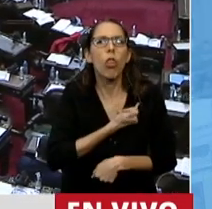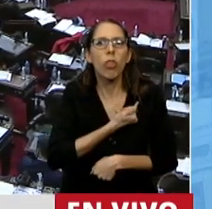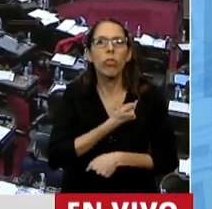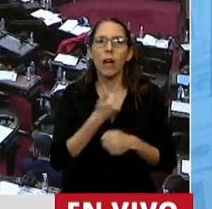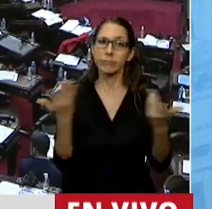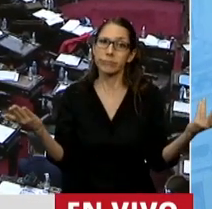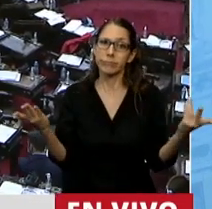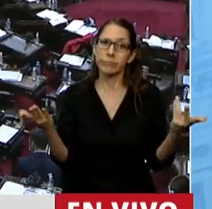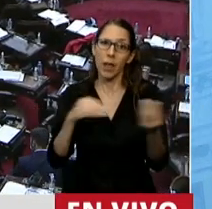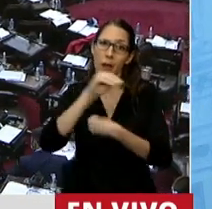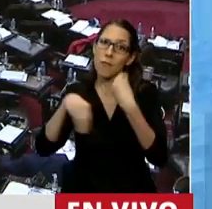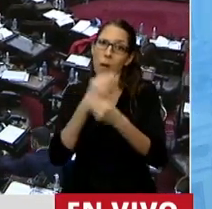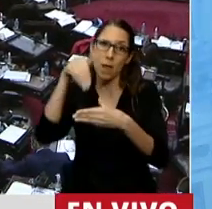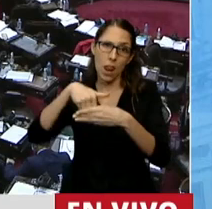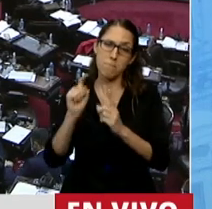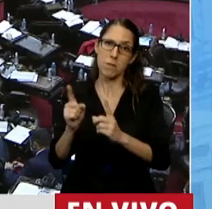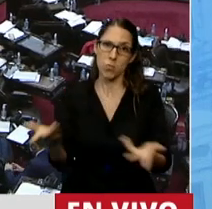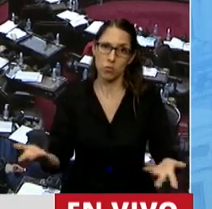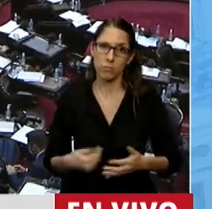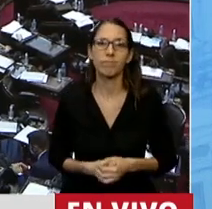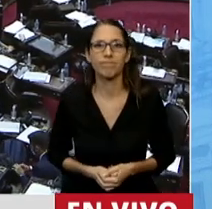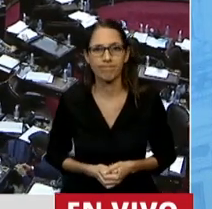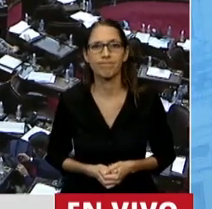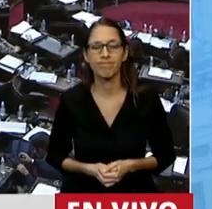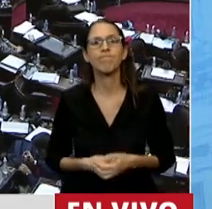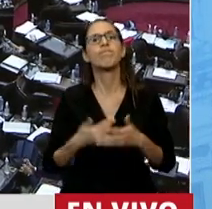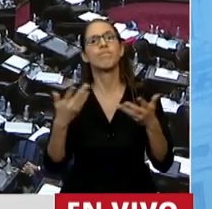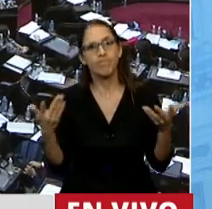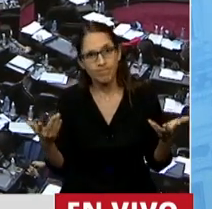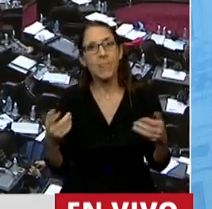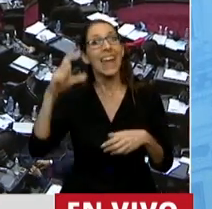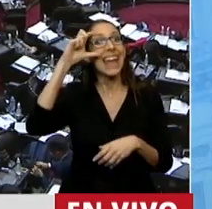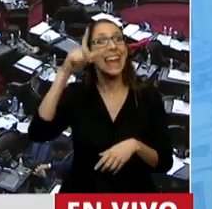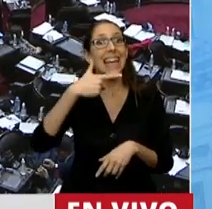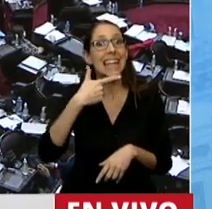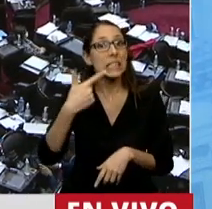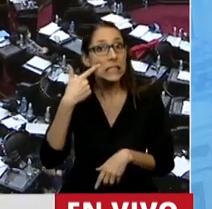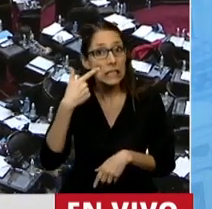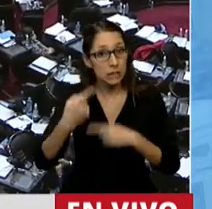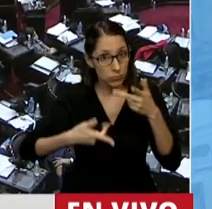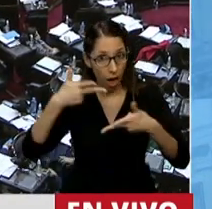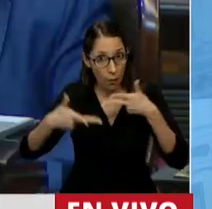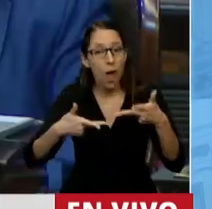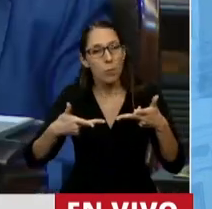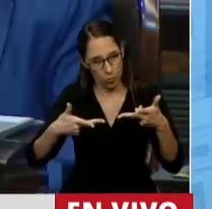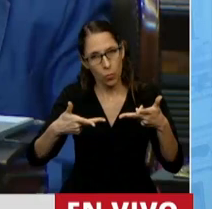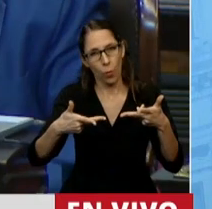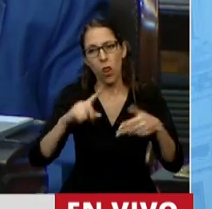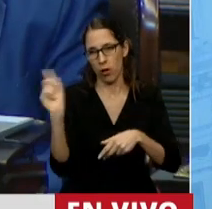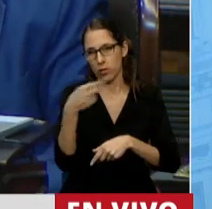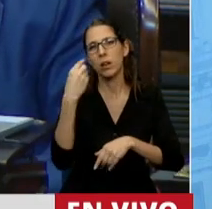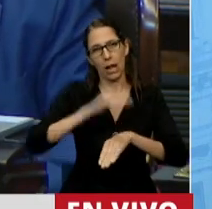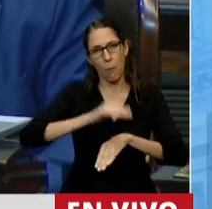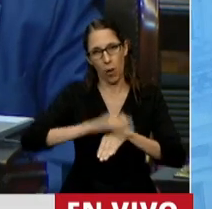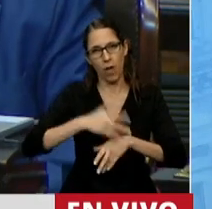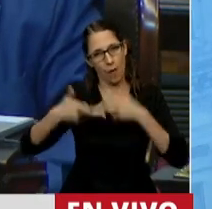seno intrafamiliar. Entonces, cuando hablamos de ESI, hablemos de ESI con